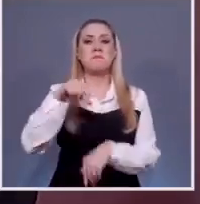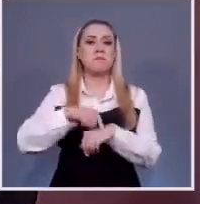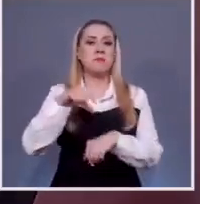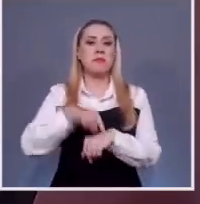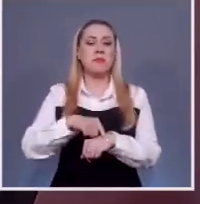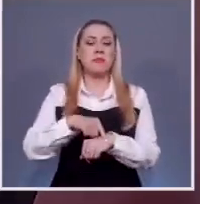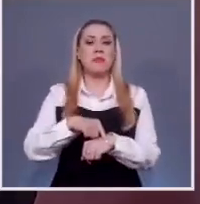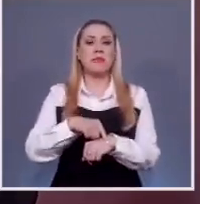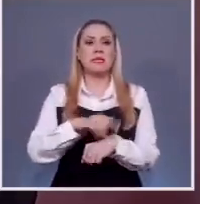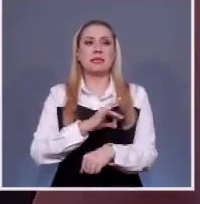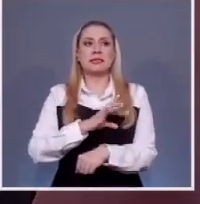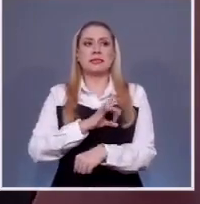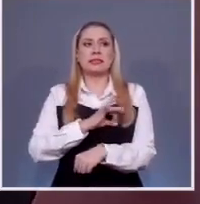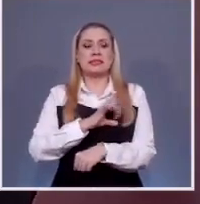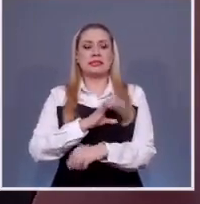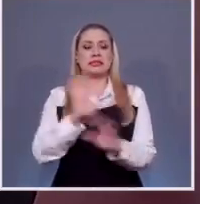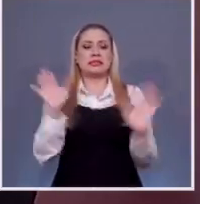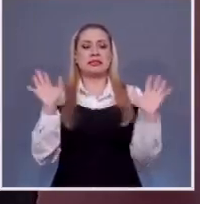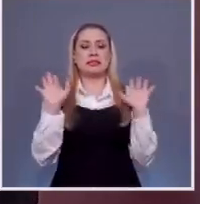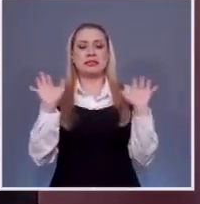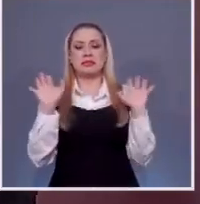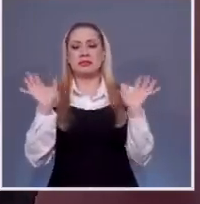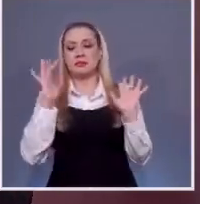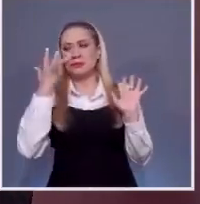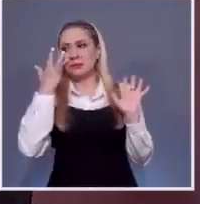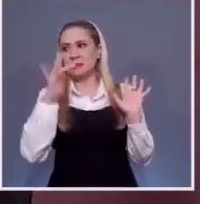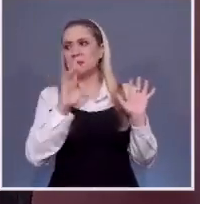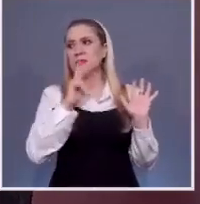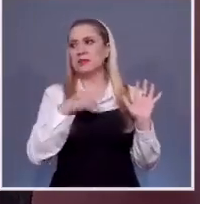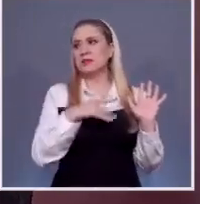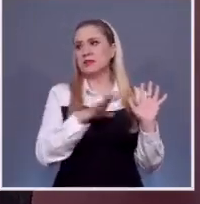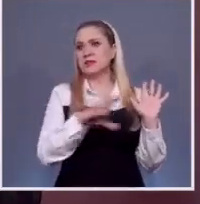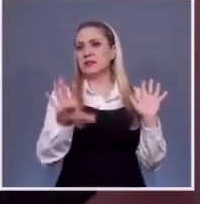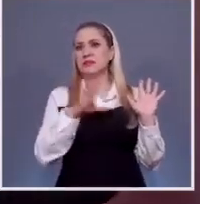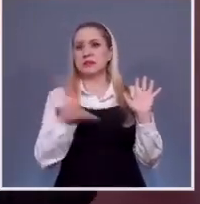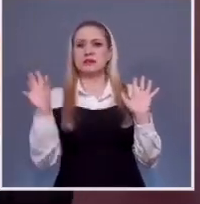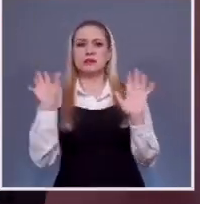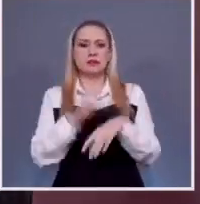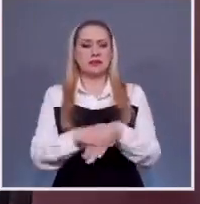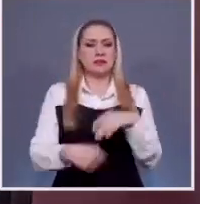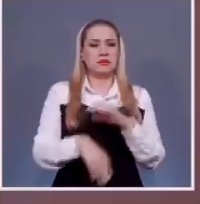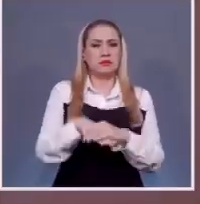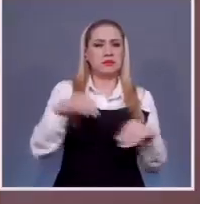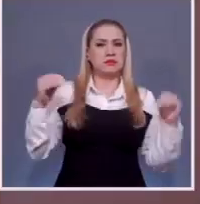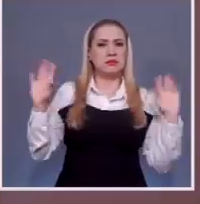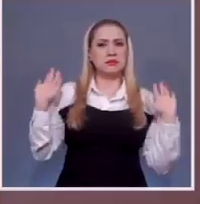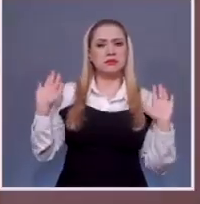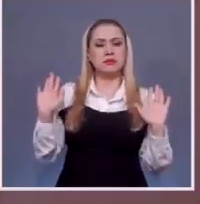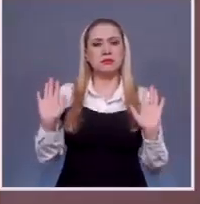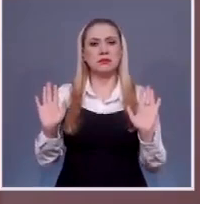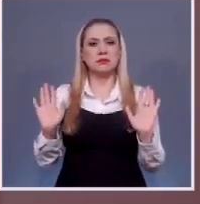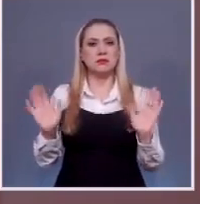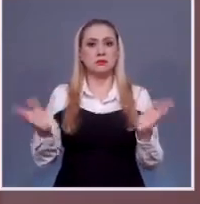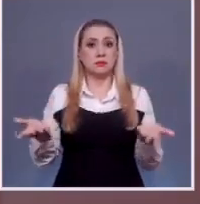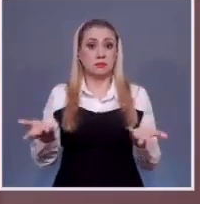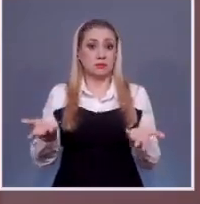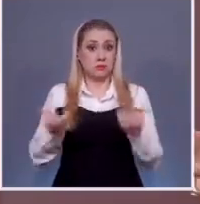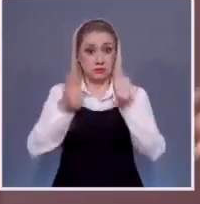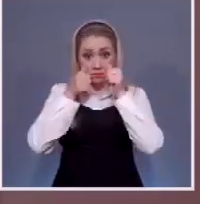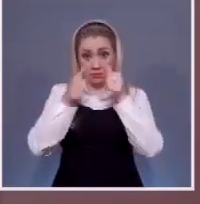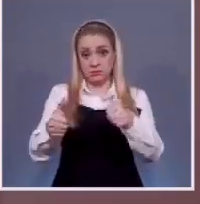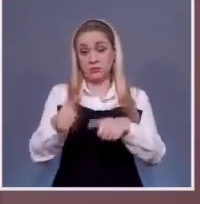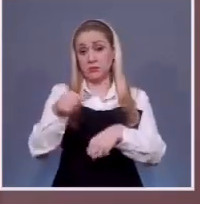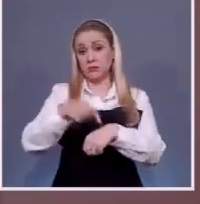¿no?, a esta clase de consecuencias, cuando está fuera de sus manos, en algunos casos, prestar una atención médica más adecuada.